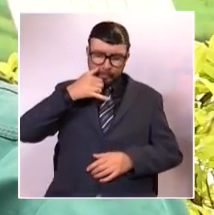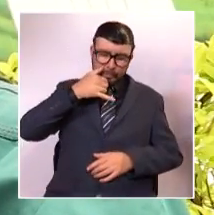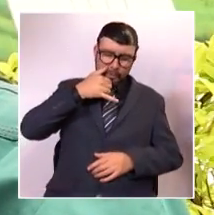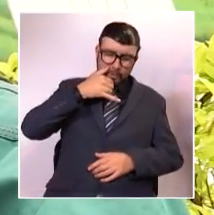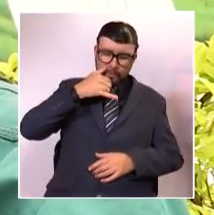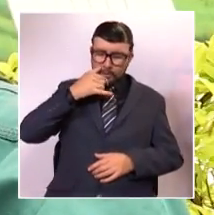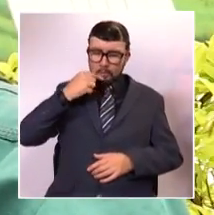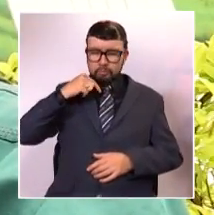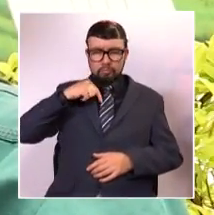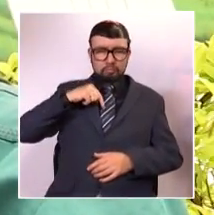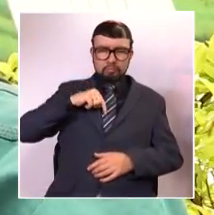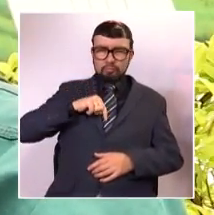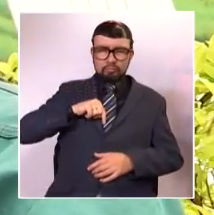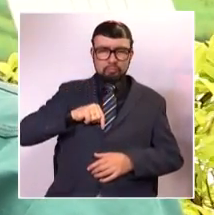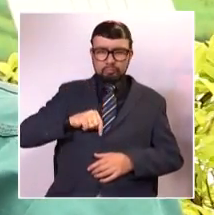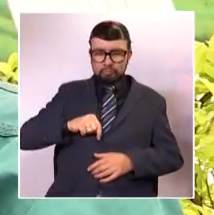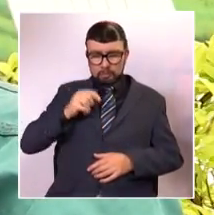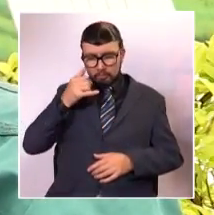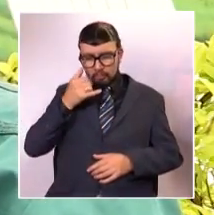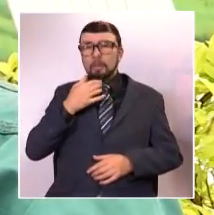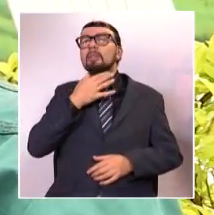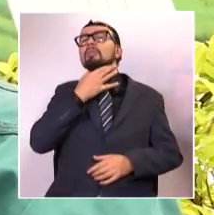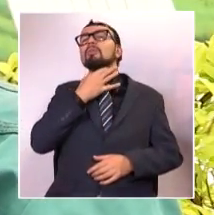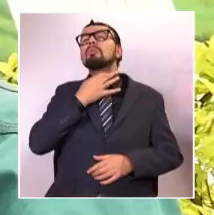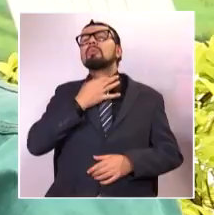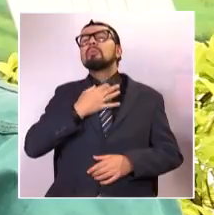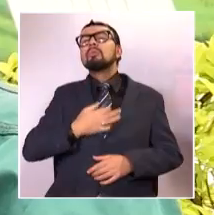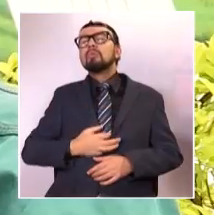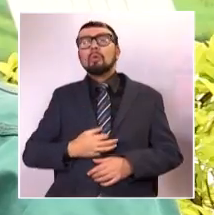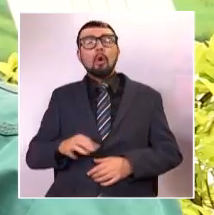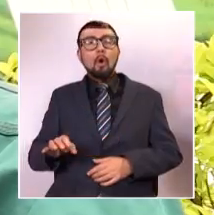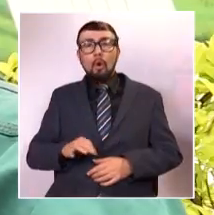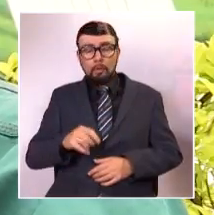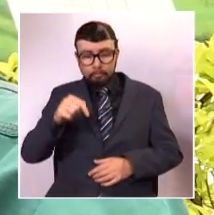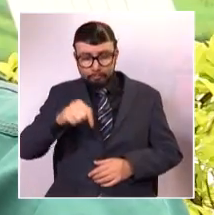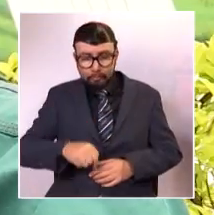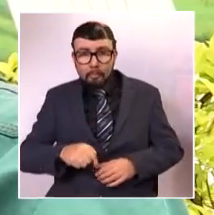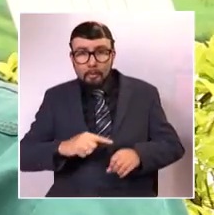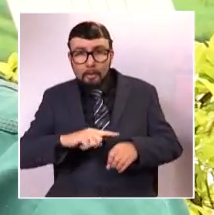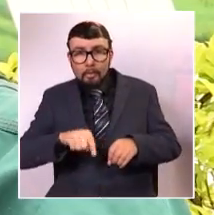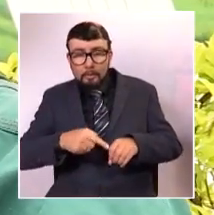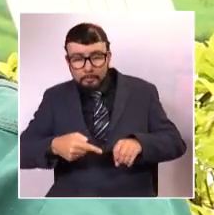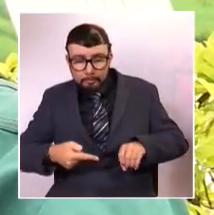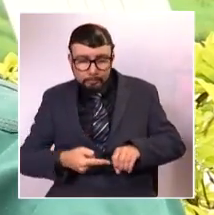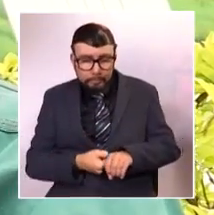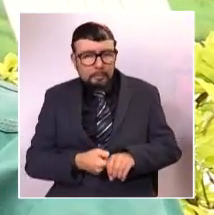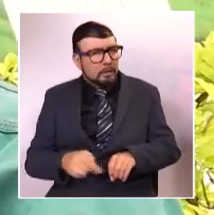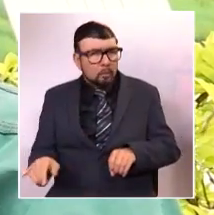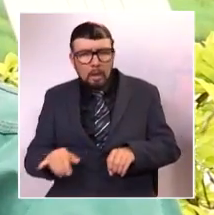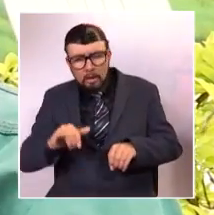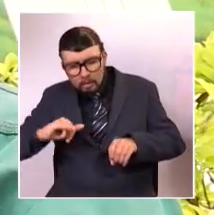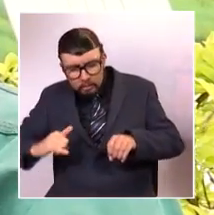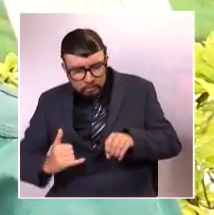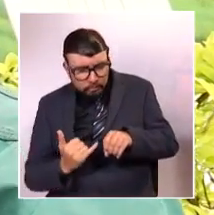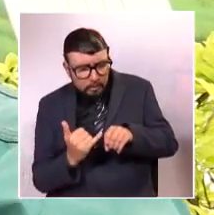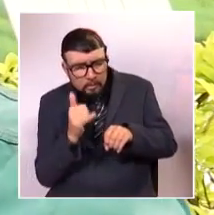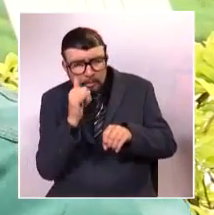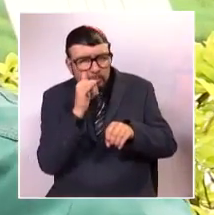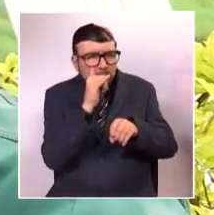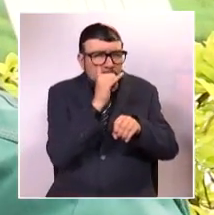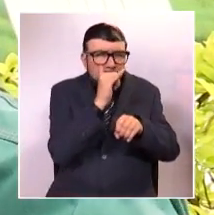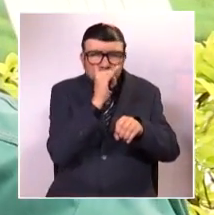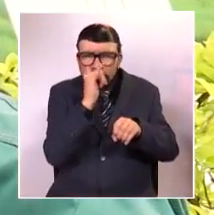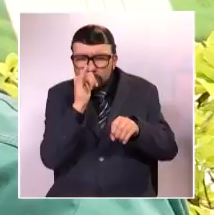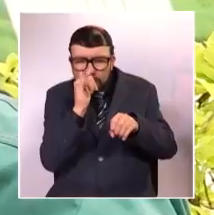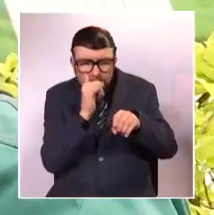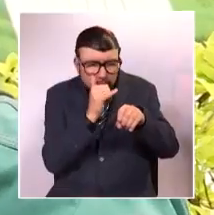vías digestivas altas o en el caso de la colonoscopia, las vías digestivas bajas, ¿sí? Esto complementaría, digamos, toda